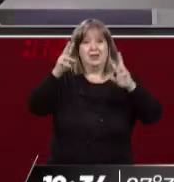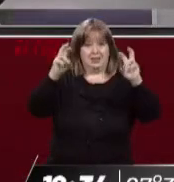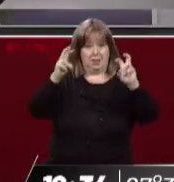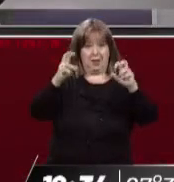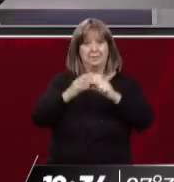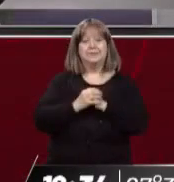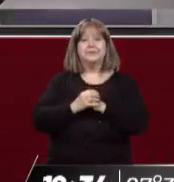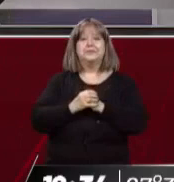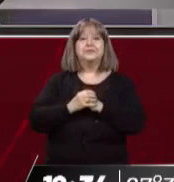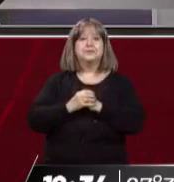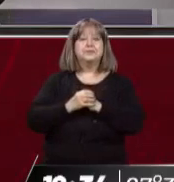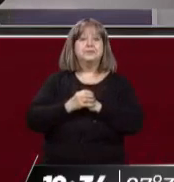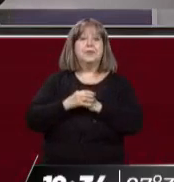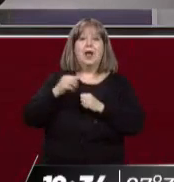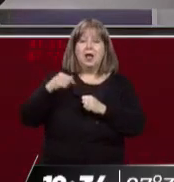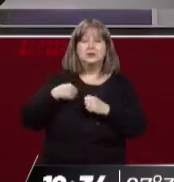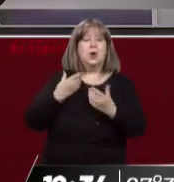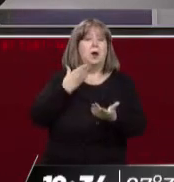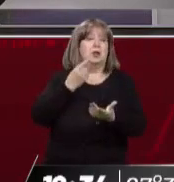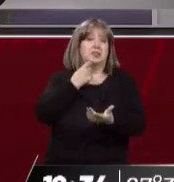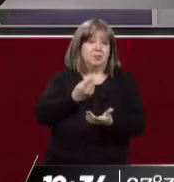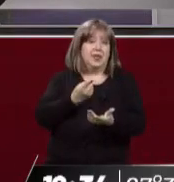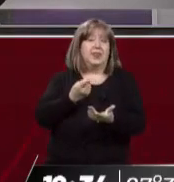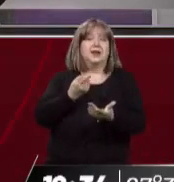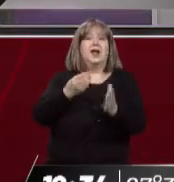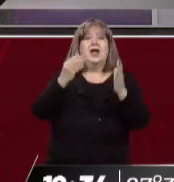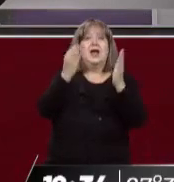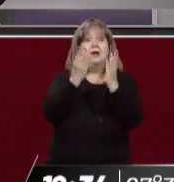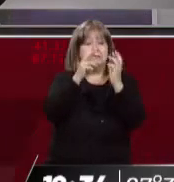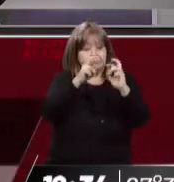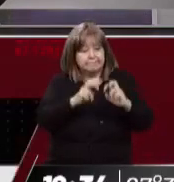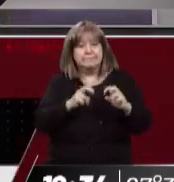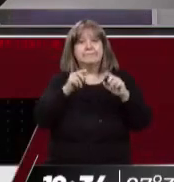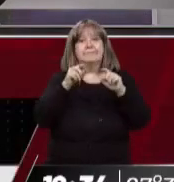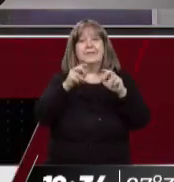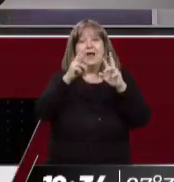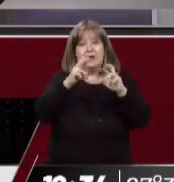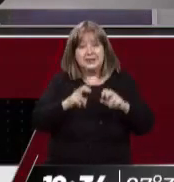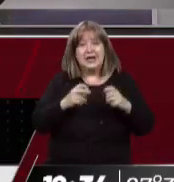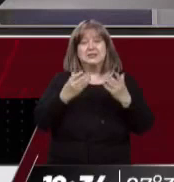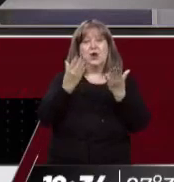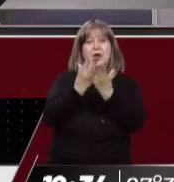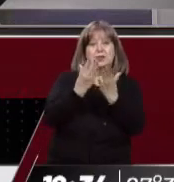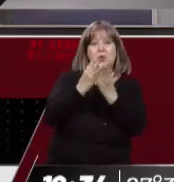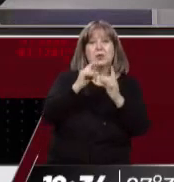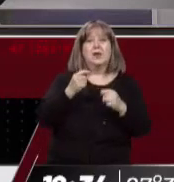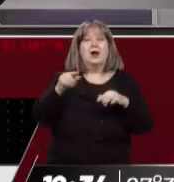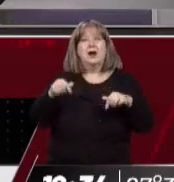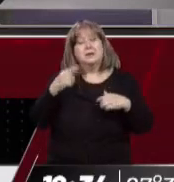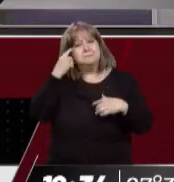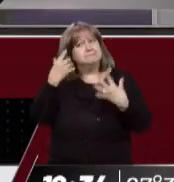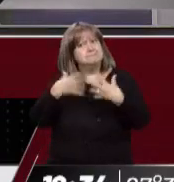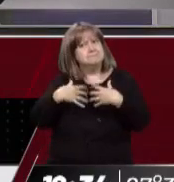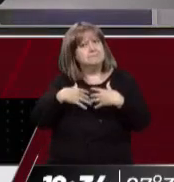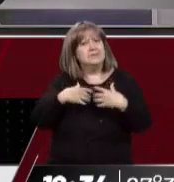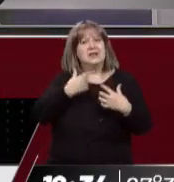Bueno, eso es lo que se plantea, que se estudie. Argumentos de quienes impulsan esta medida, ahora tendrán que ser los legisladores